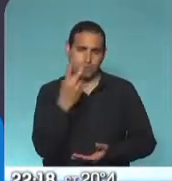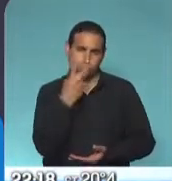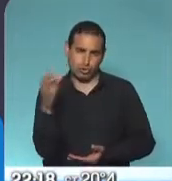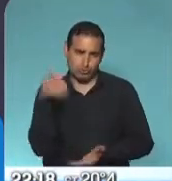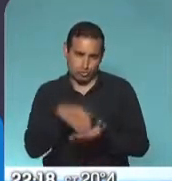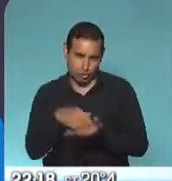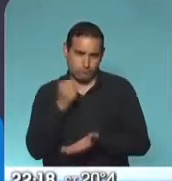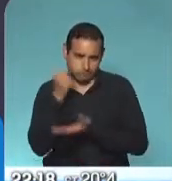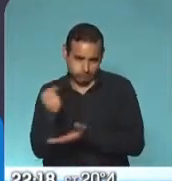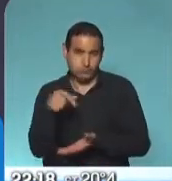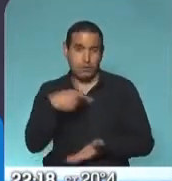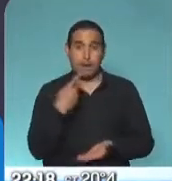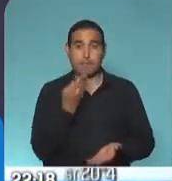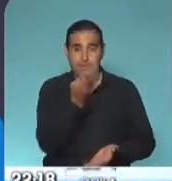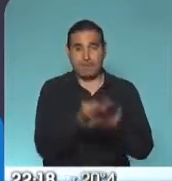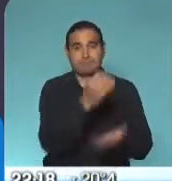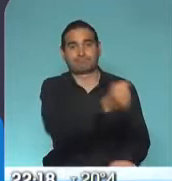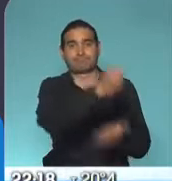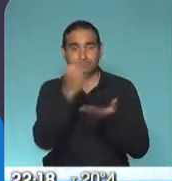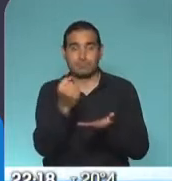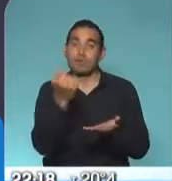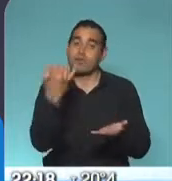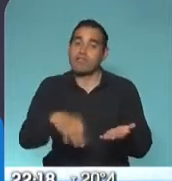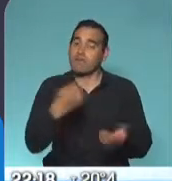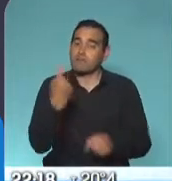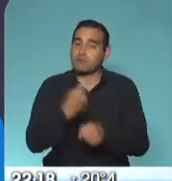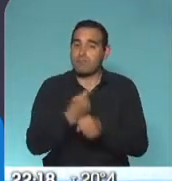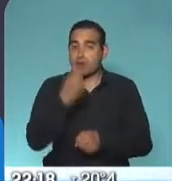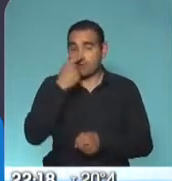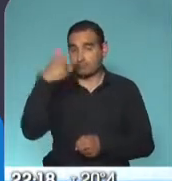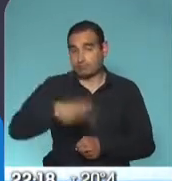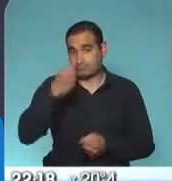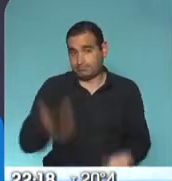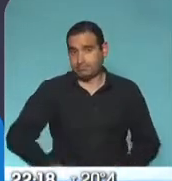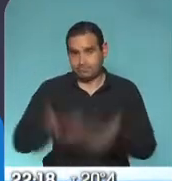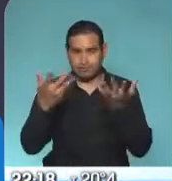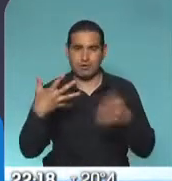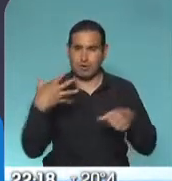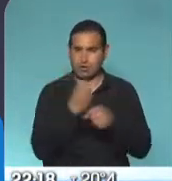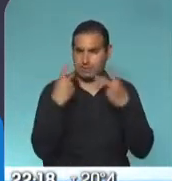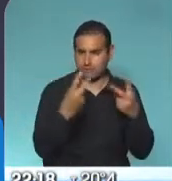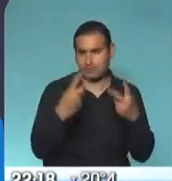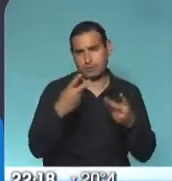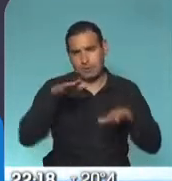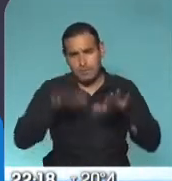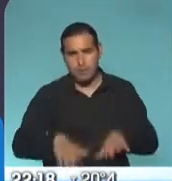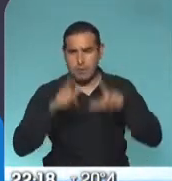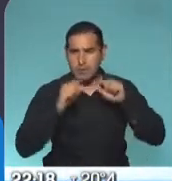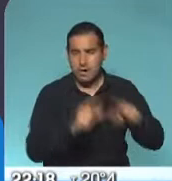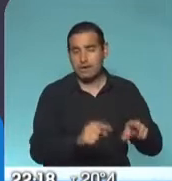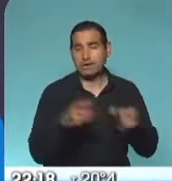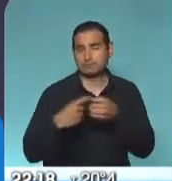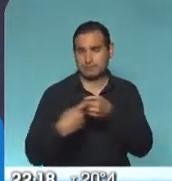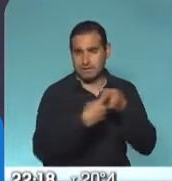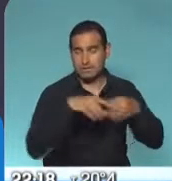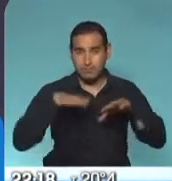venía no solo este aumento de combustibles, que se inició con una protesta de los transportistas, de los sindicatos y demás, y se fue de las manos con los